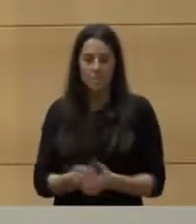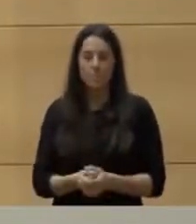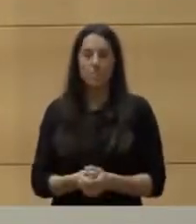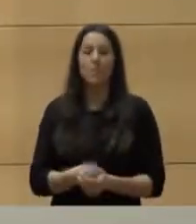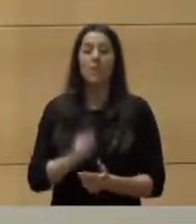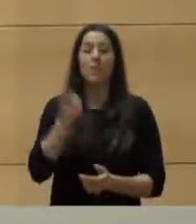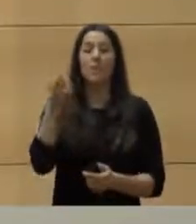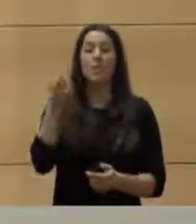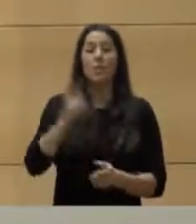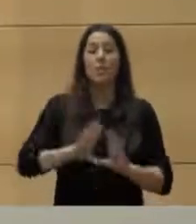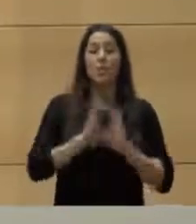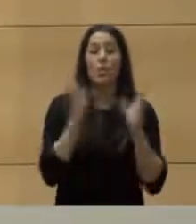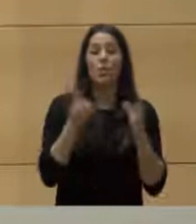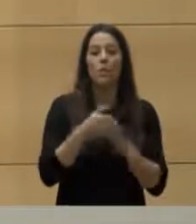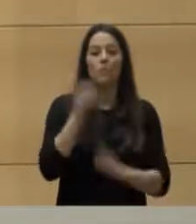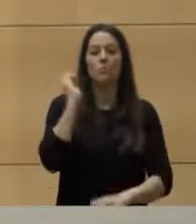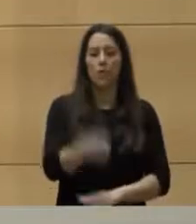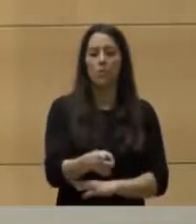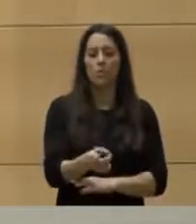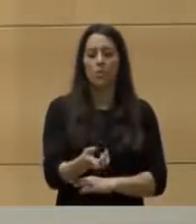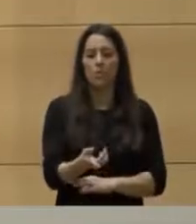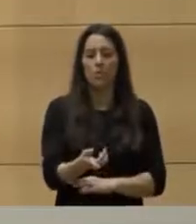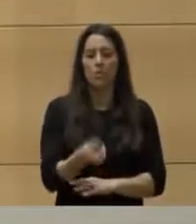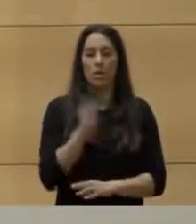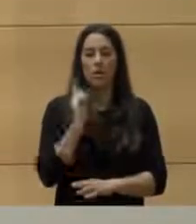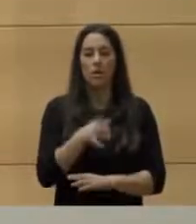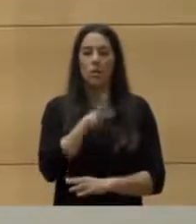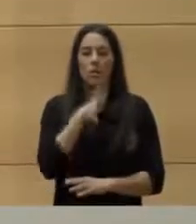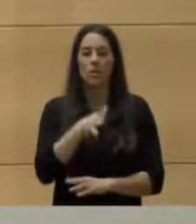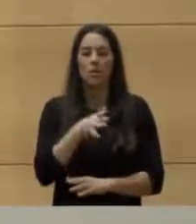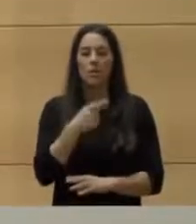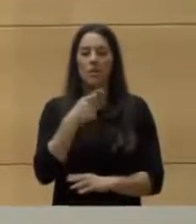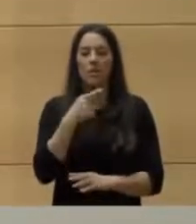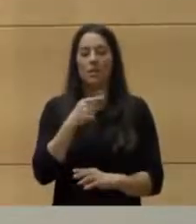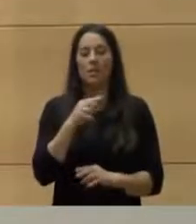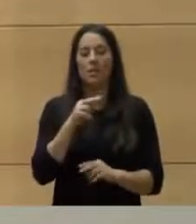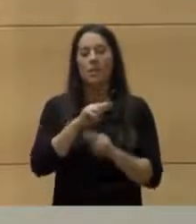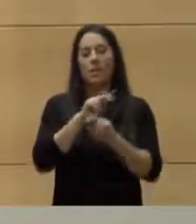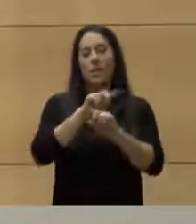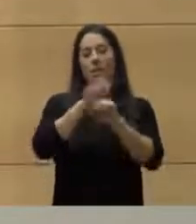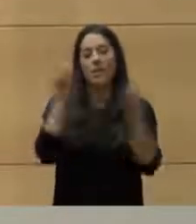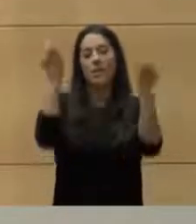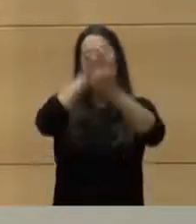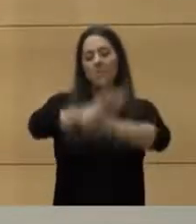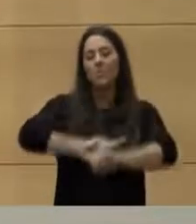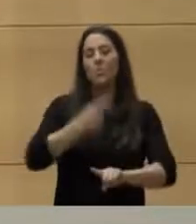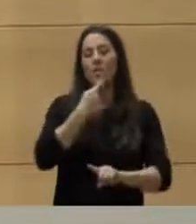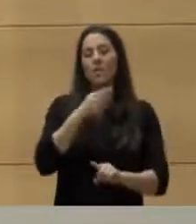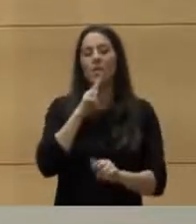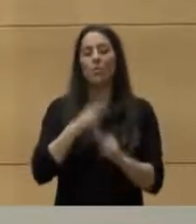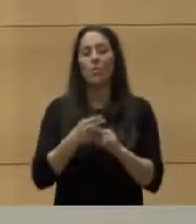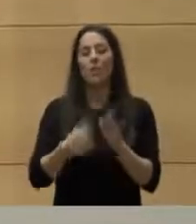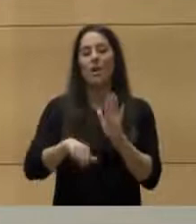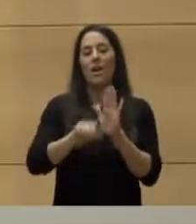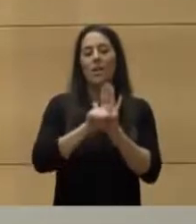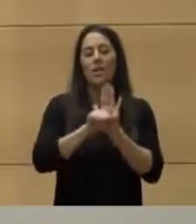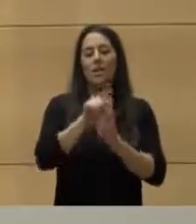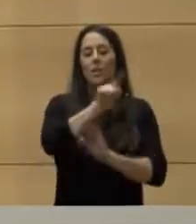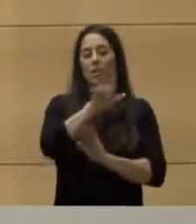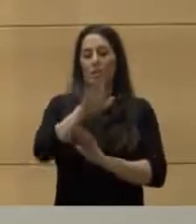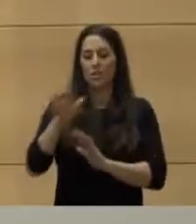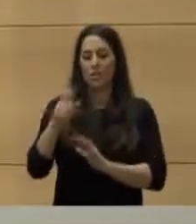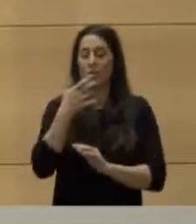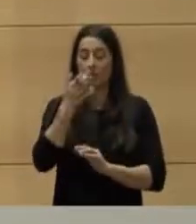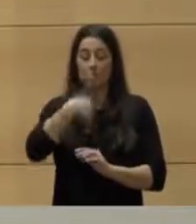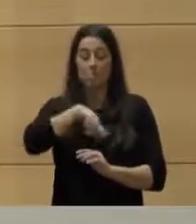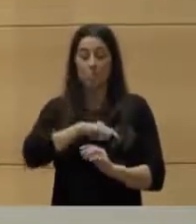una respuesta autoritaria disfrazada de artículo 155. Si nos molestamos en leer la Constitución y el